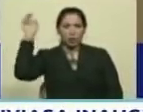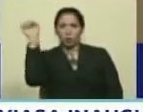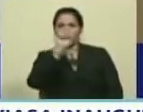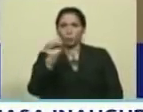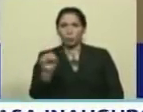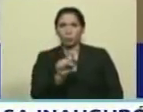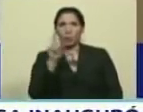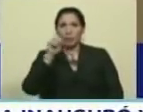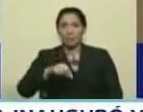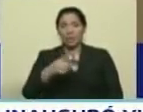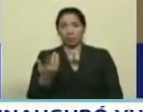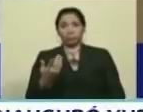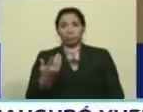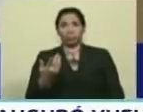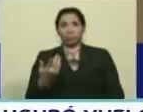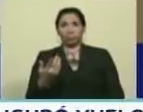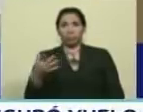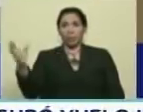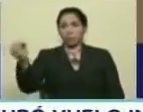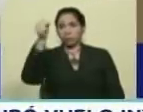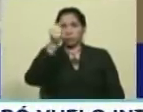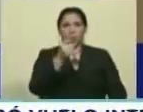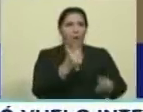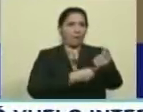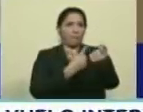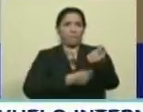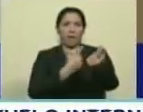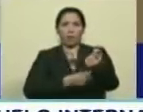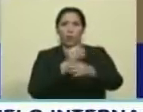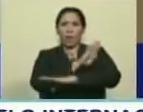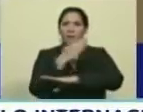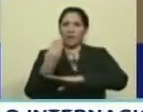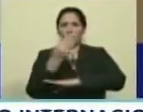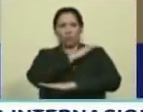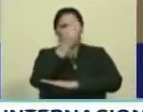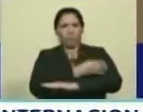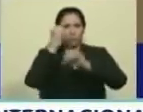Sentimos la presencia de nuestros hermanos caribeños y su fuerza